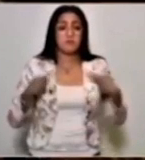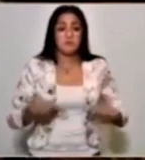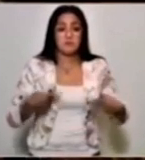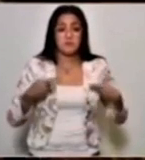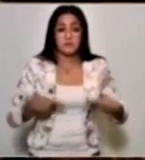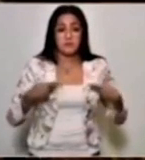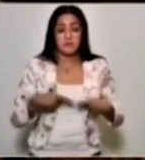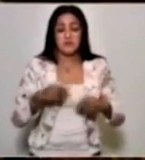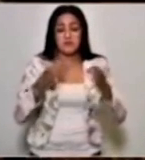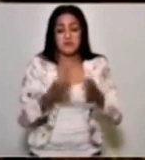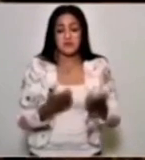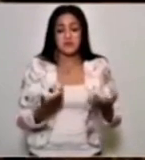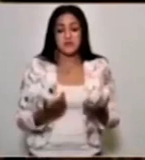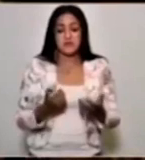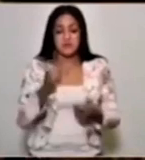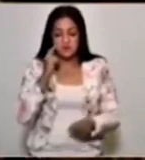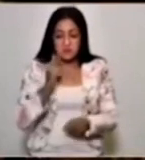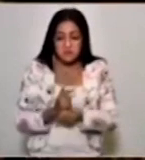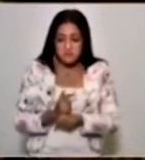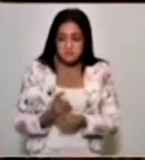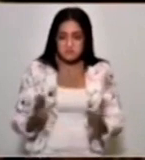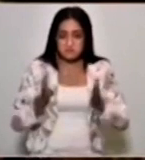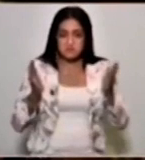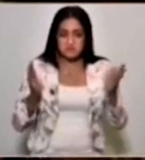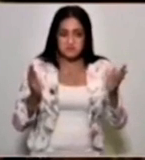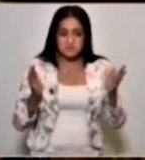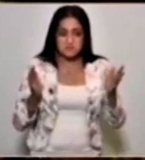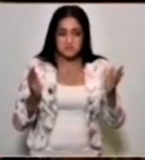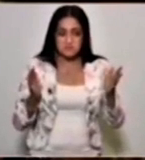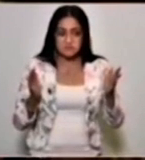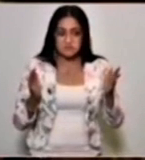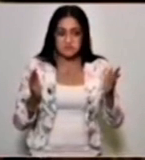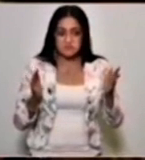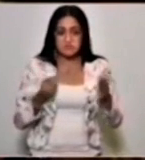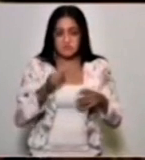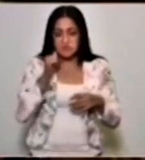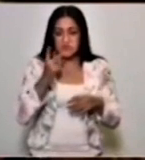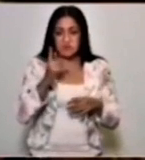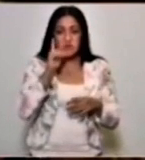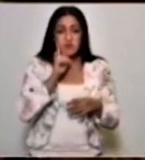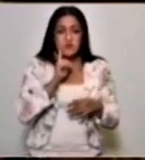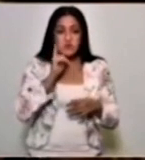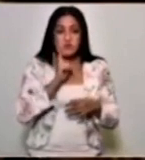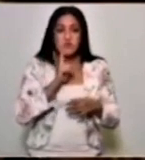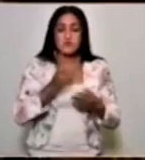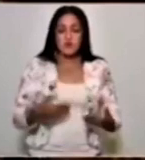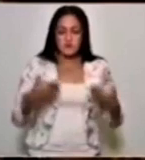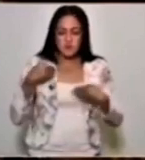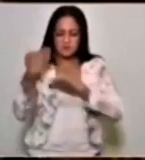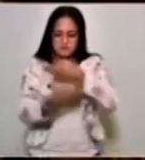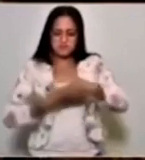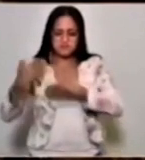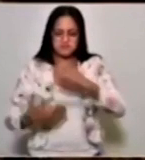personas que se encuentran, han encontrado así. Ayer el de dos, parece que al parecer dos mujeres, ¿verdad? Dos